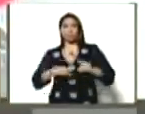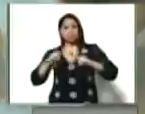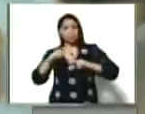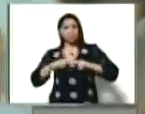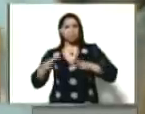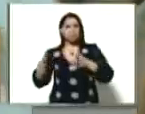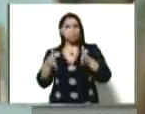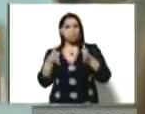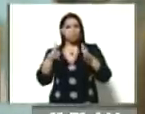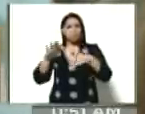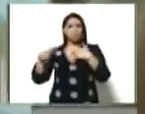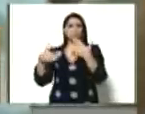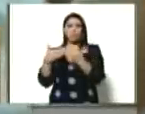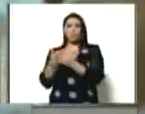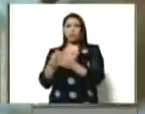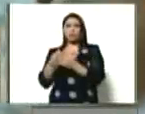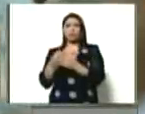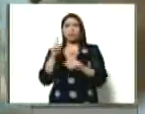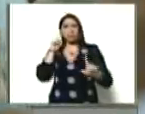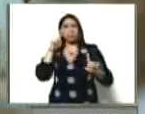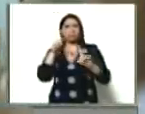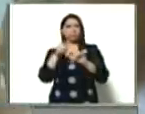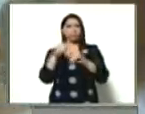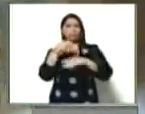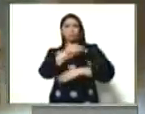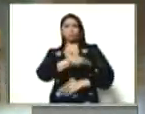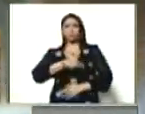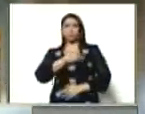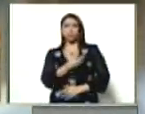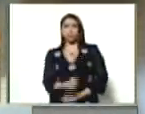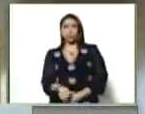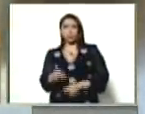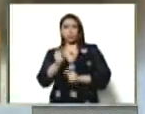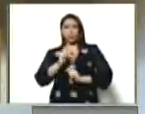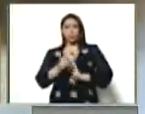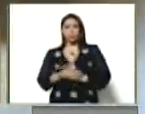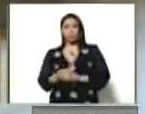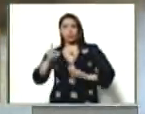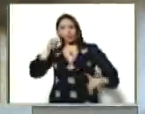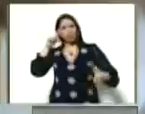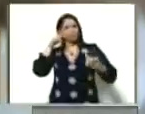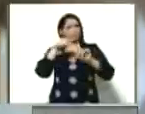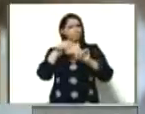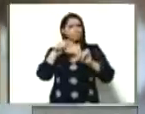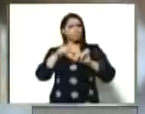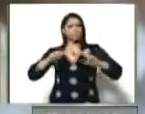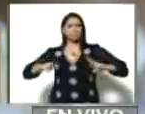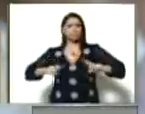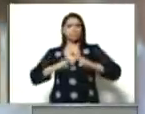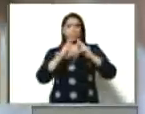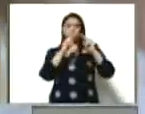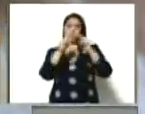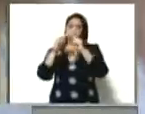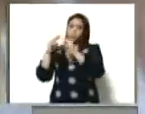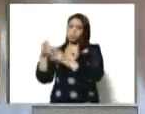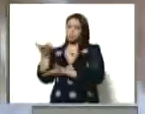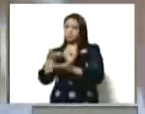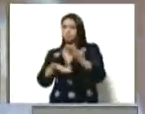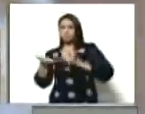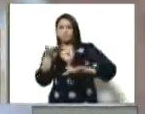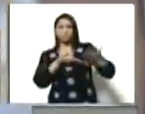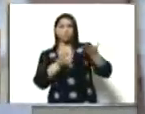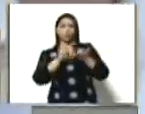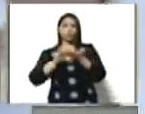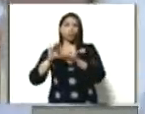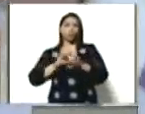al éxito de la misión que nos ha sido encomendada. El objetivo de este encuentro es conocer y familiarizarnos con la